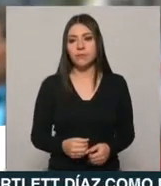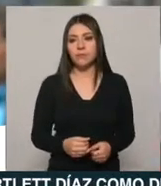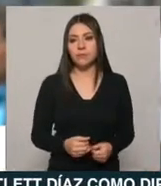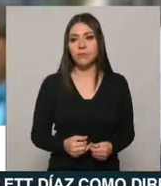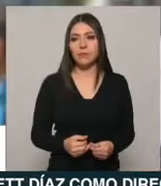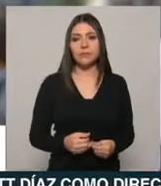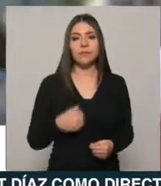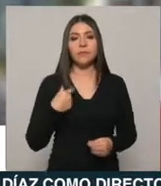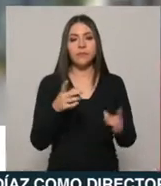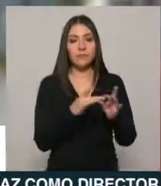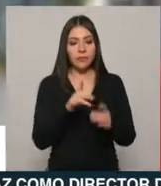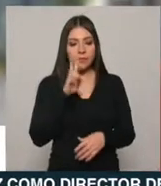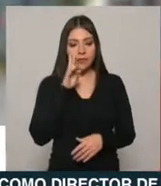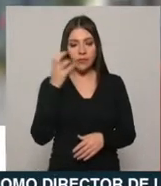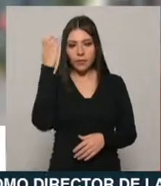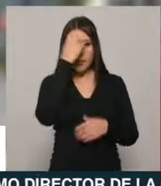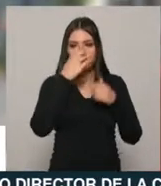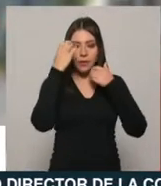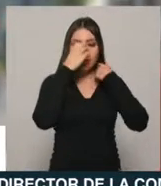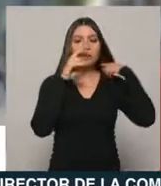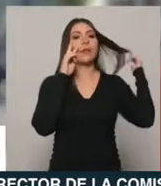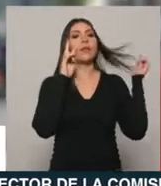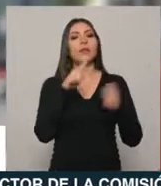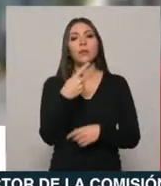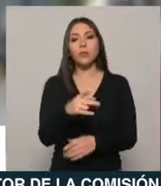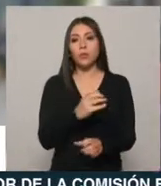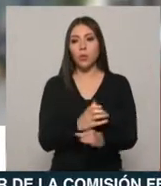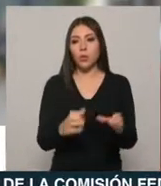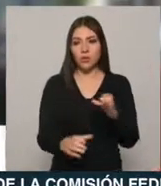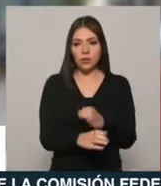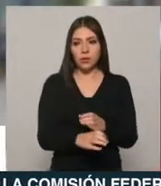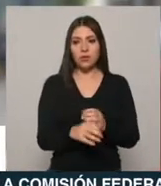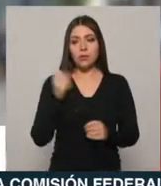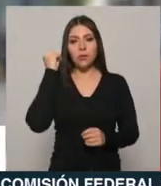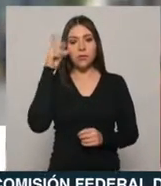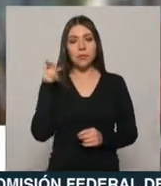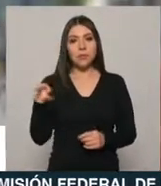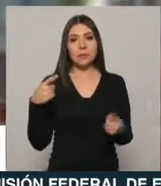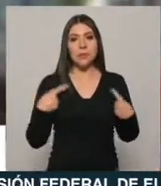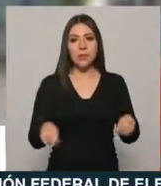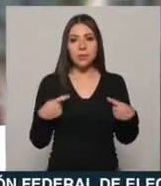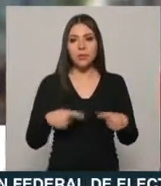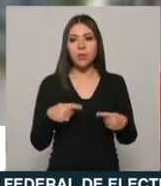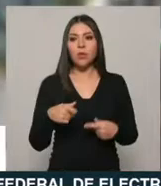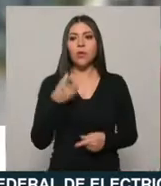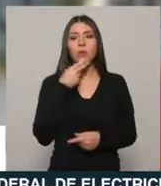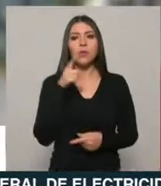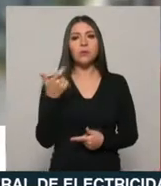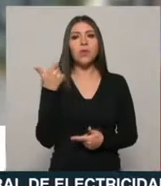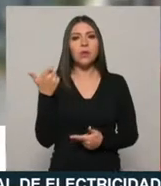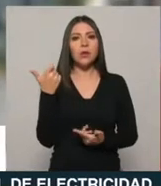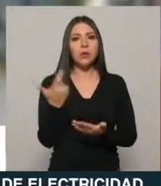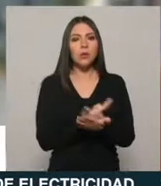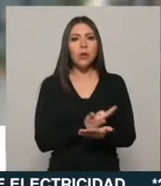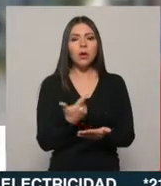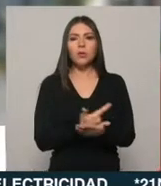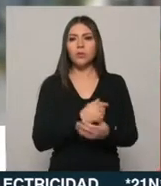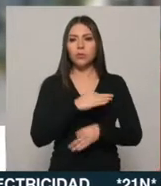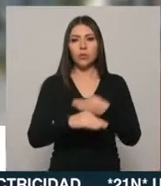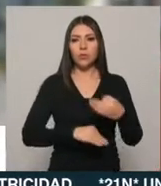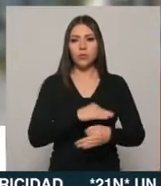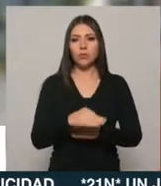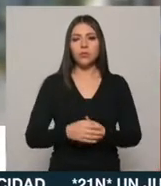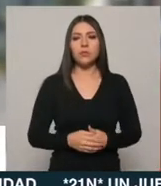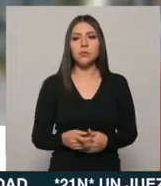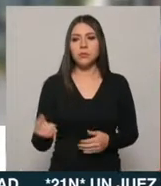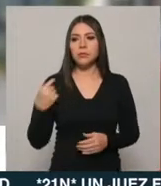Le indico que verifique sus pertenencias de la persona, los cuenta su dinero, todas sus cosas. Él